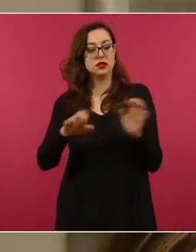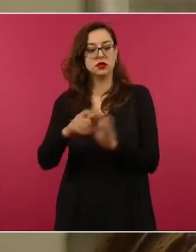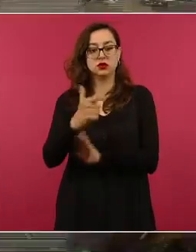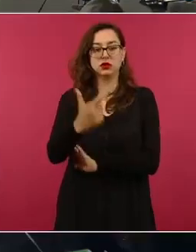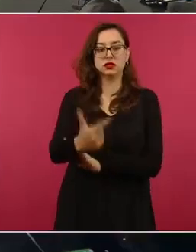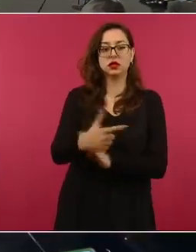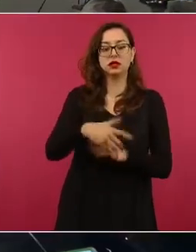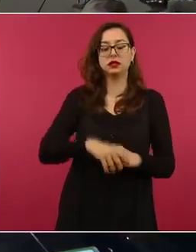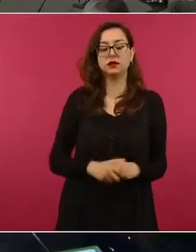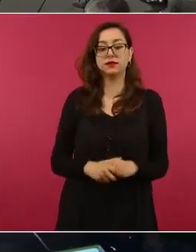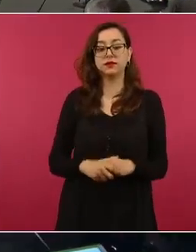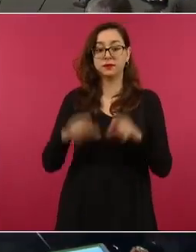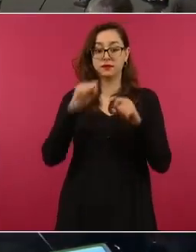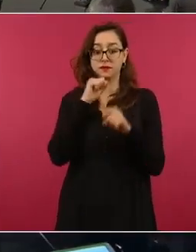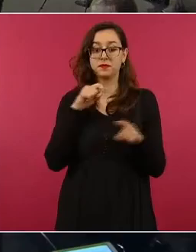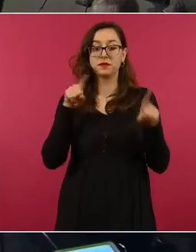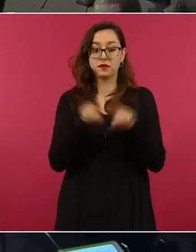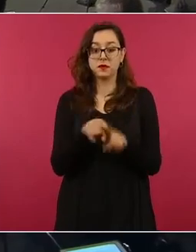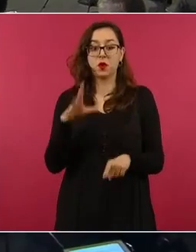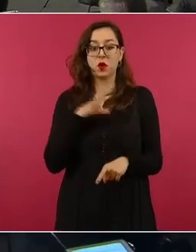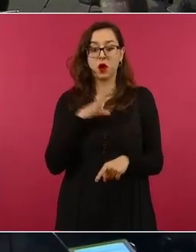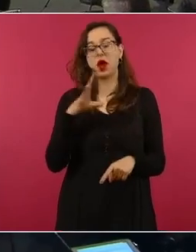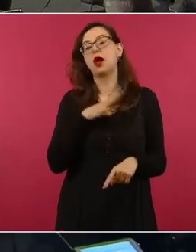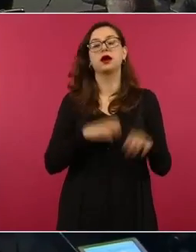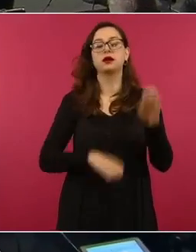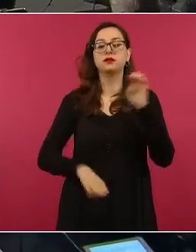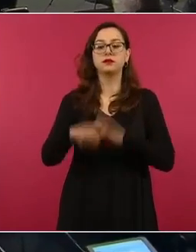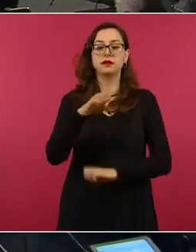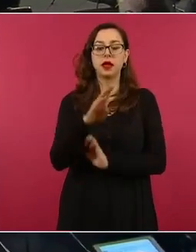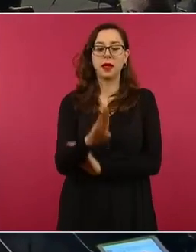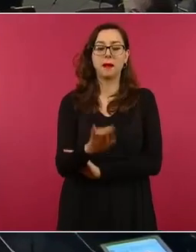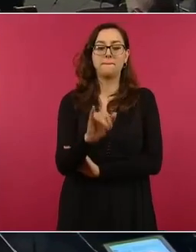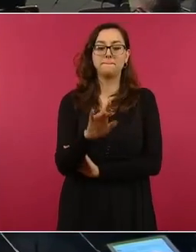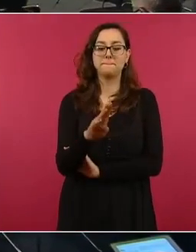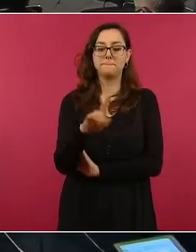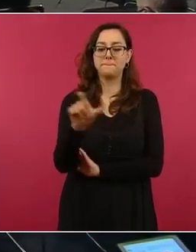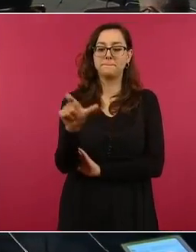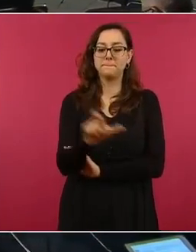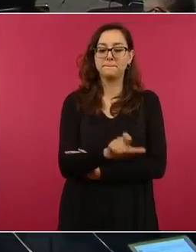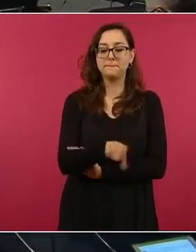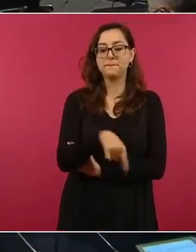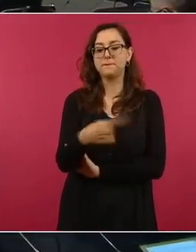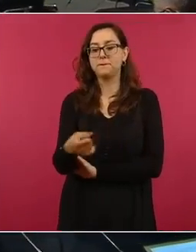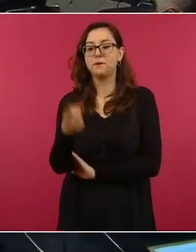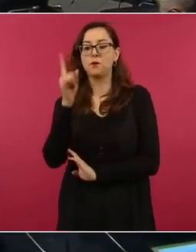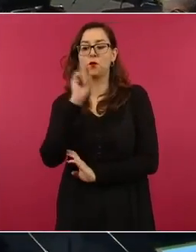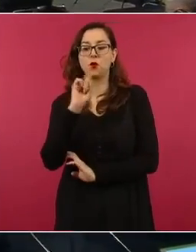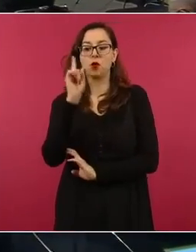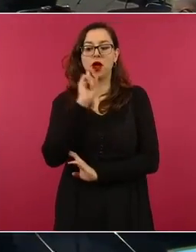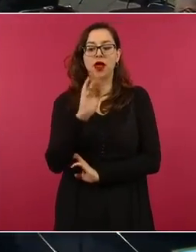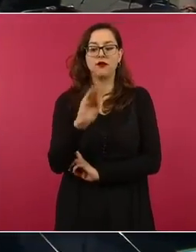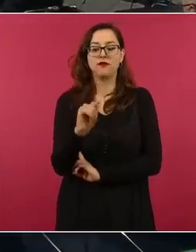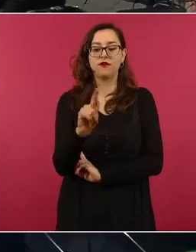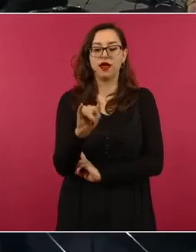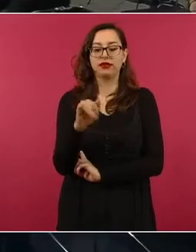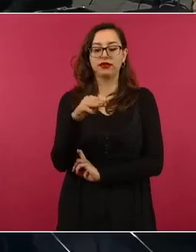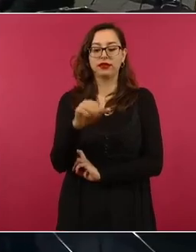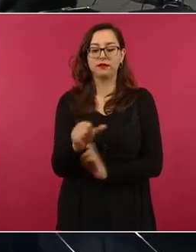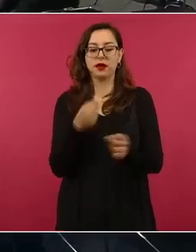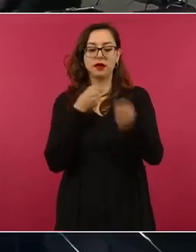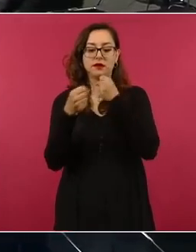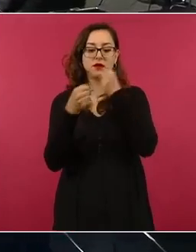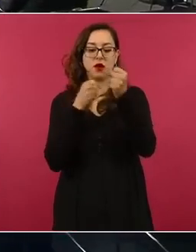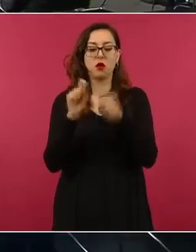superior Birmex, con 82 millones de euros por reportaje de la periodista Fátima Monterrosa, o en la Policía Federal con Grupo